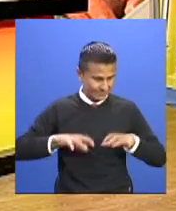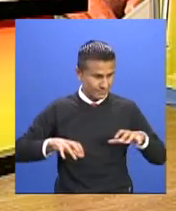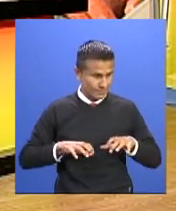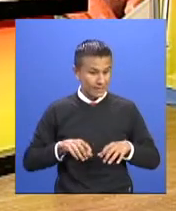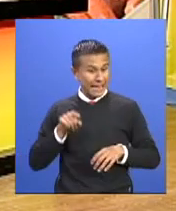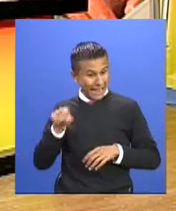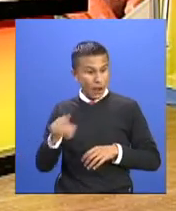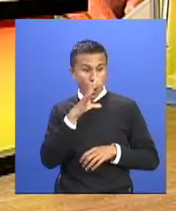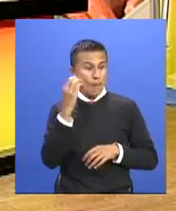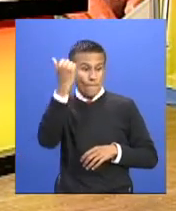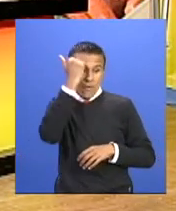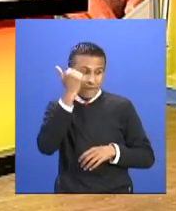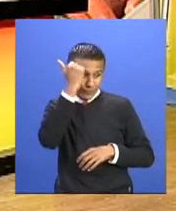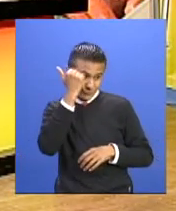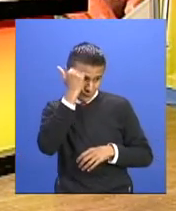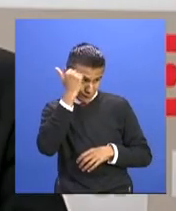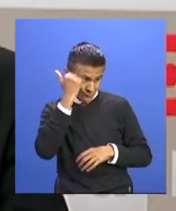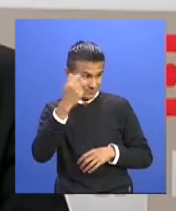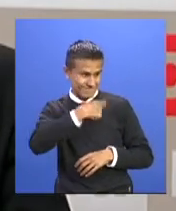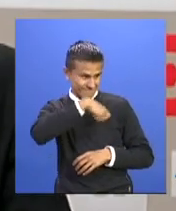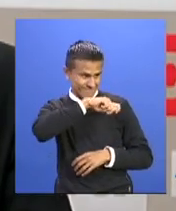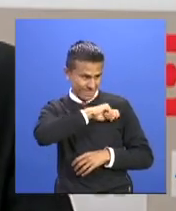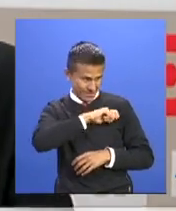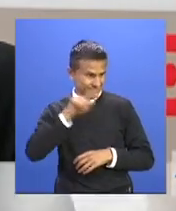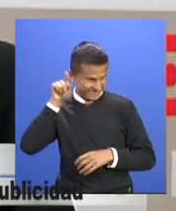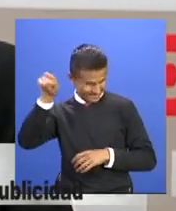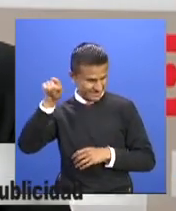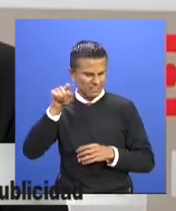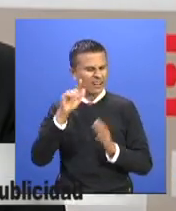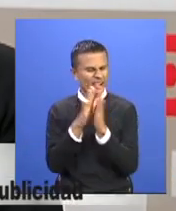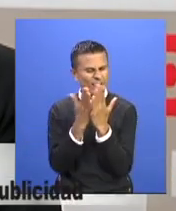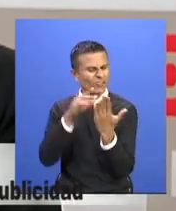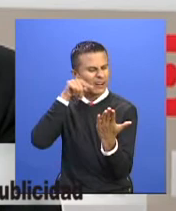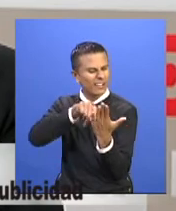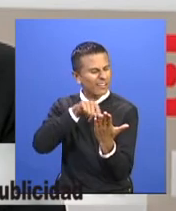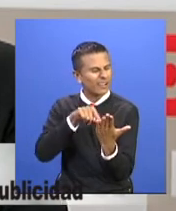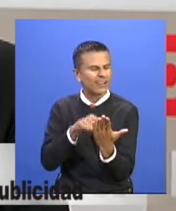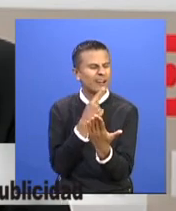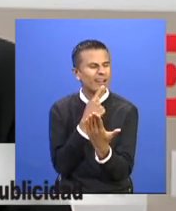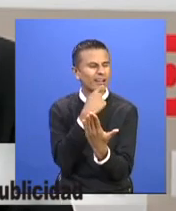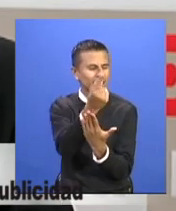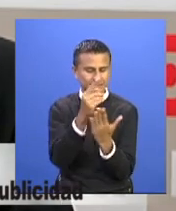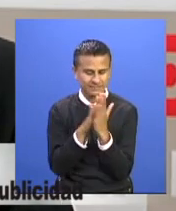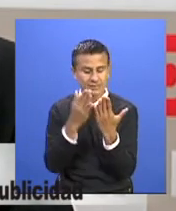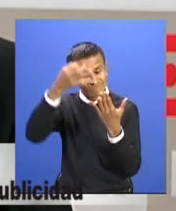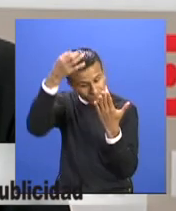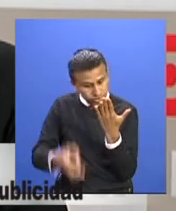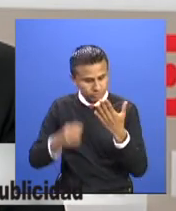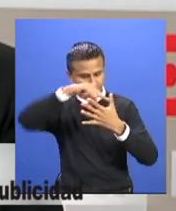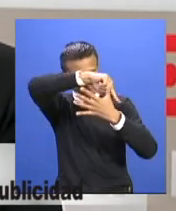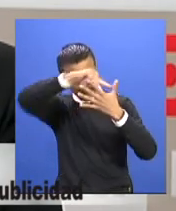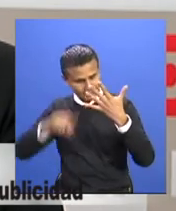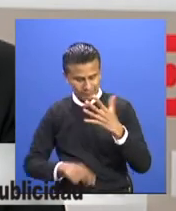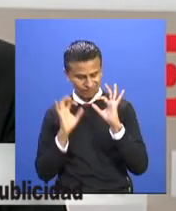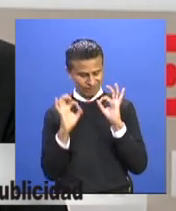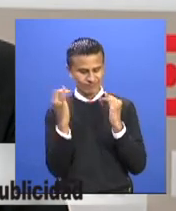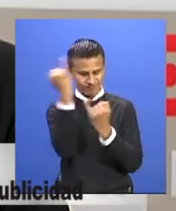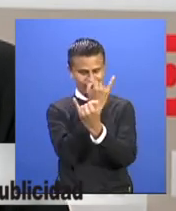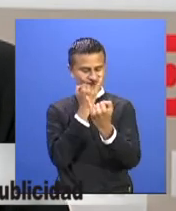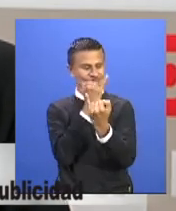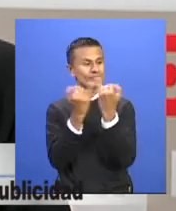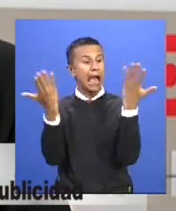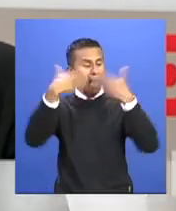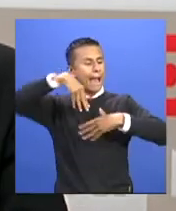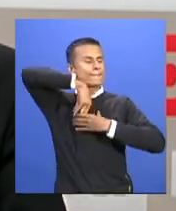hecho, justo Villafañe, el profesor español, nos habla en su libro Quiero Trabajar Aquí, que hay 5 claves para una buena